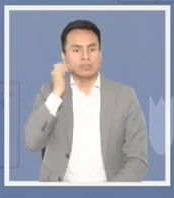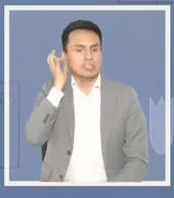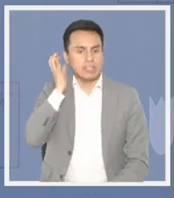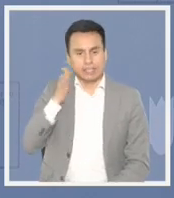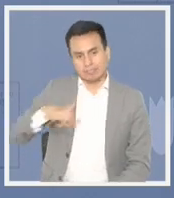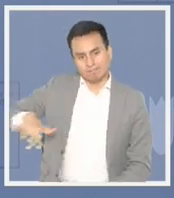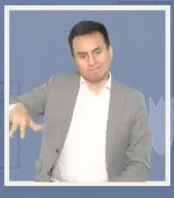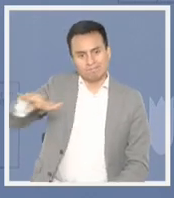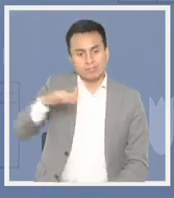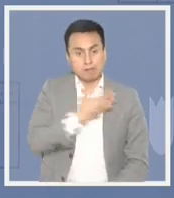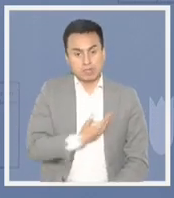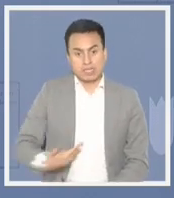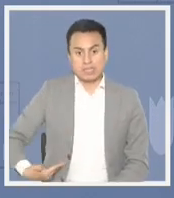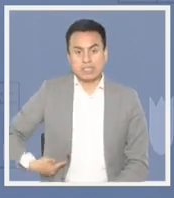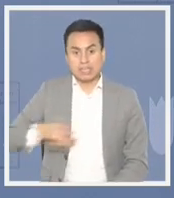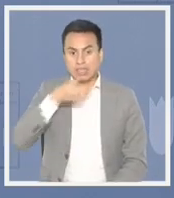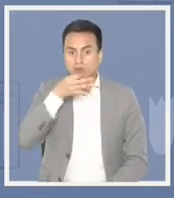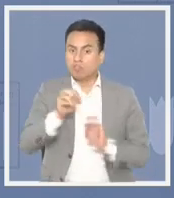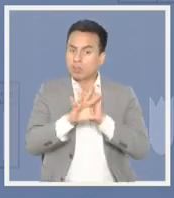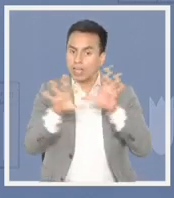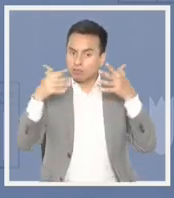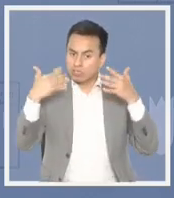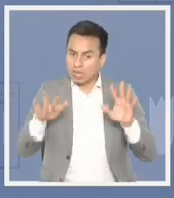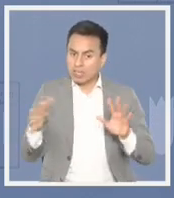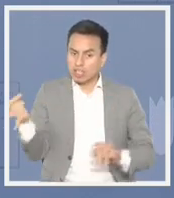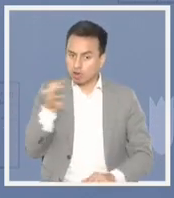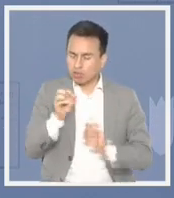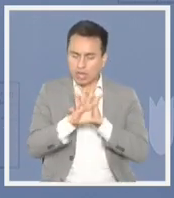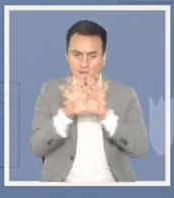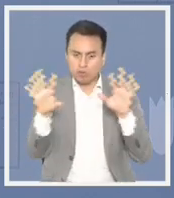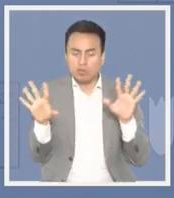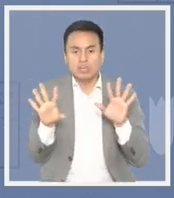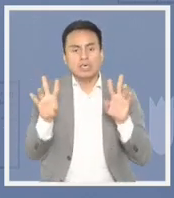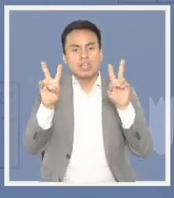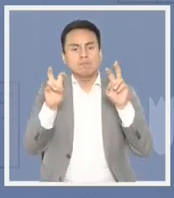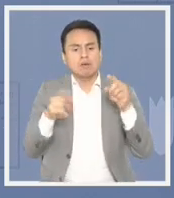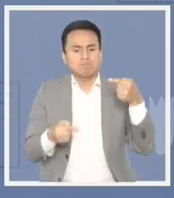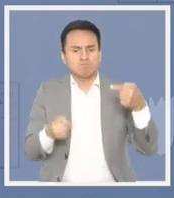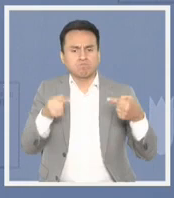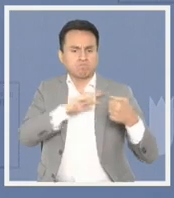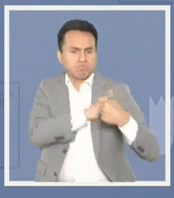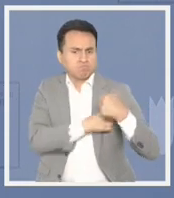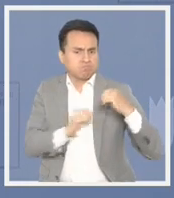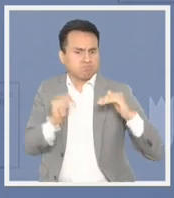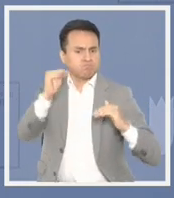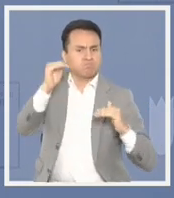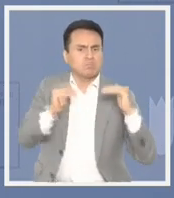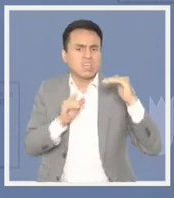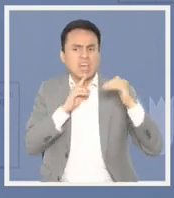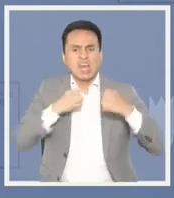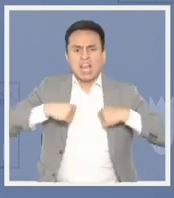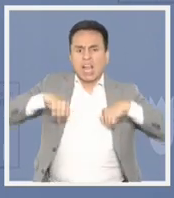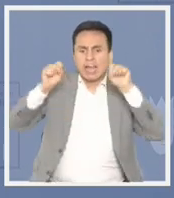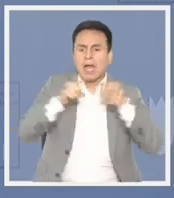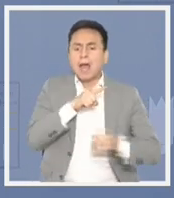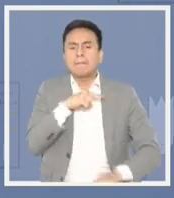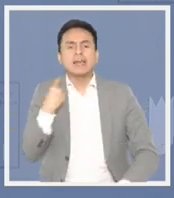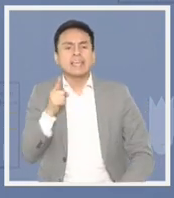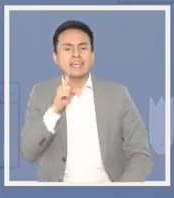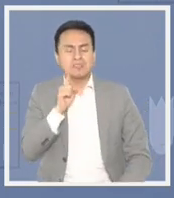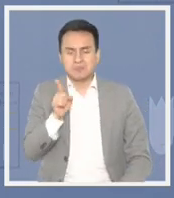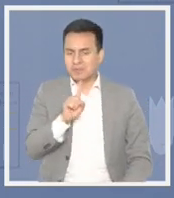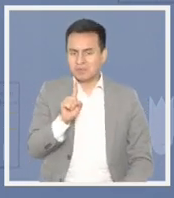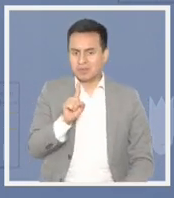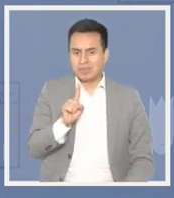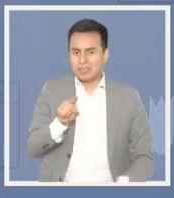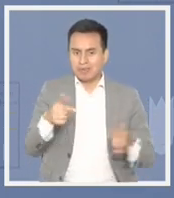chilenas. El presidente ha sido muy claro en este tema. Esto no se trata de un gallito o de quién gana o quién pierde